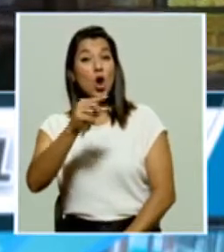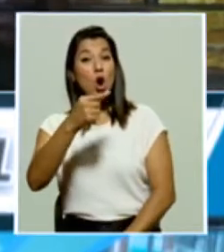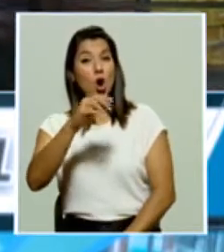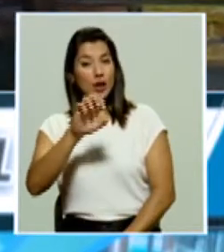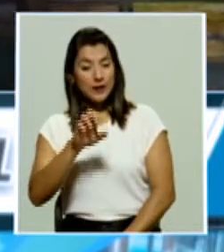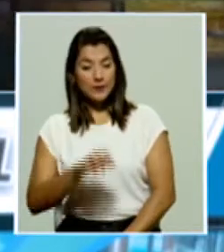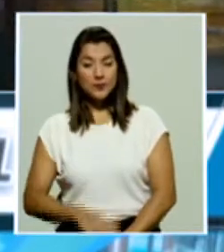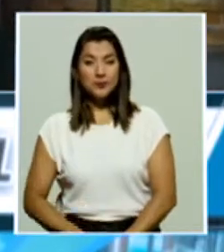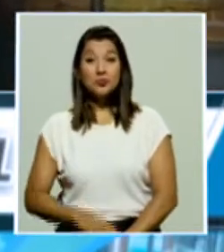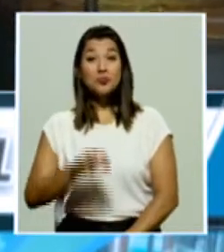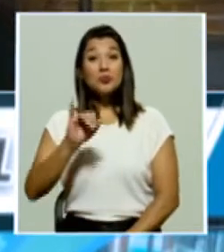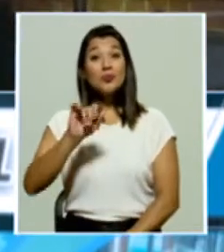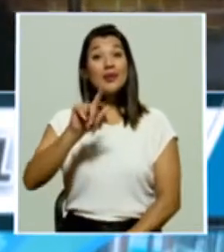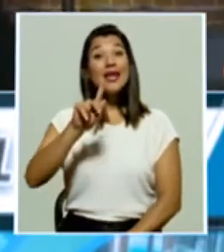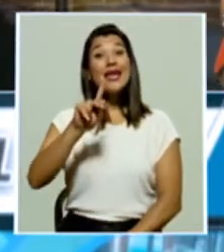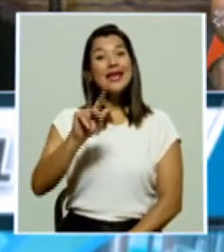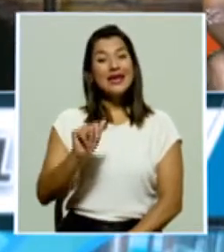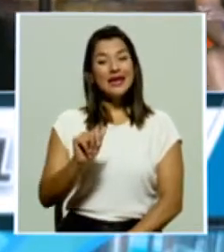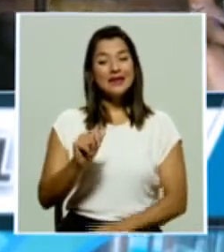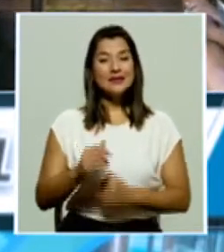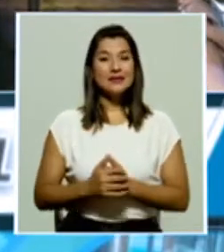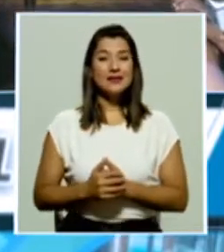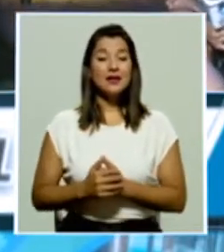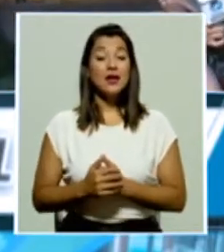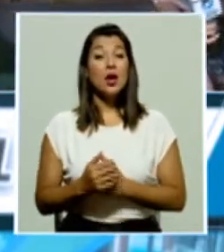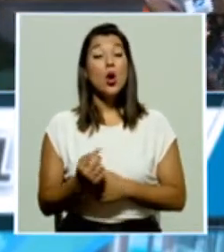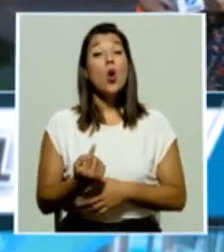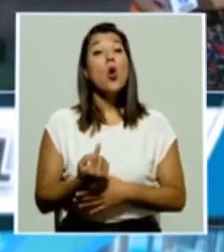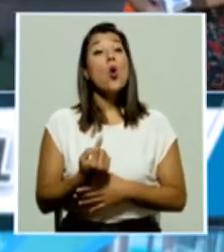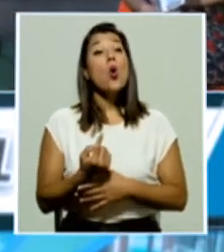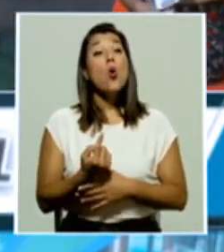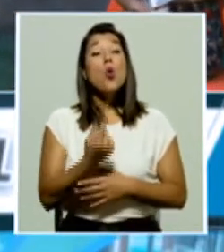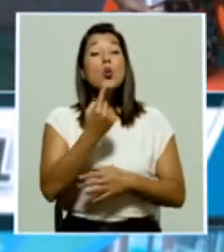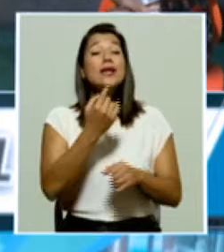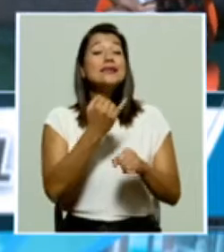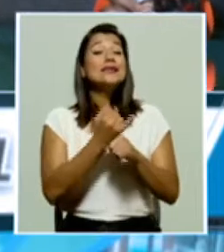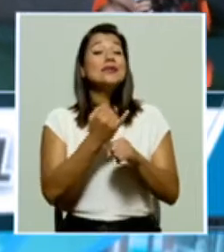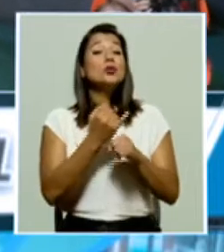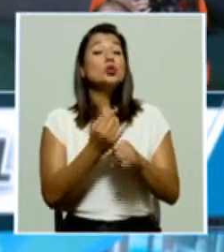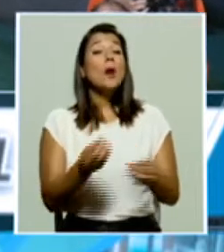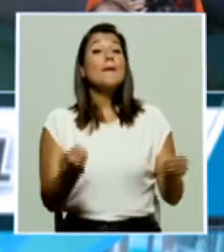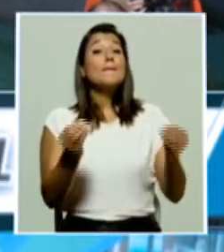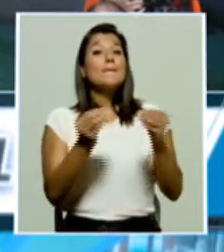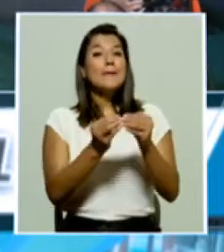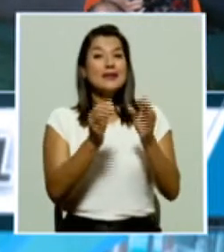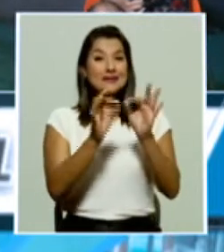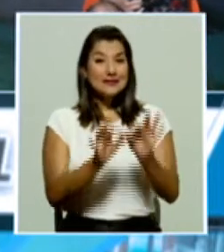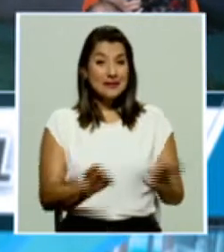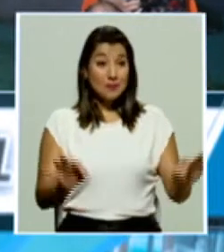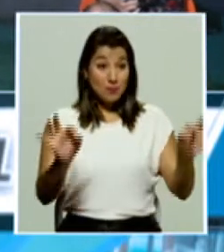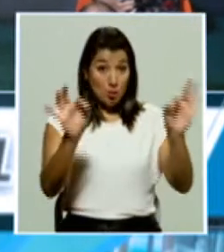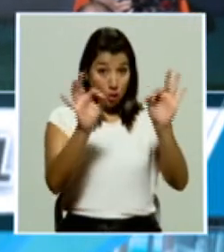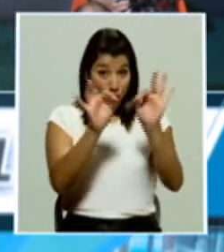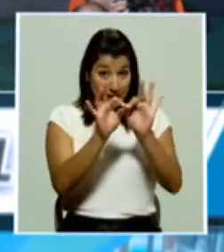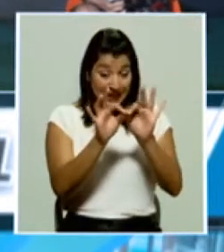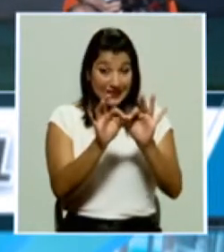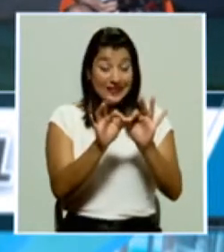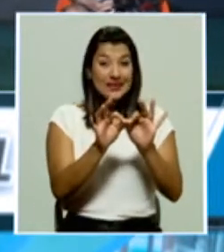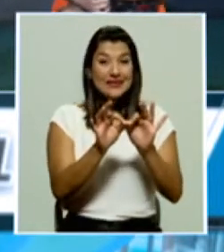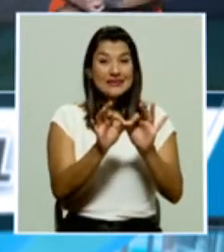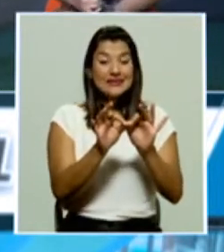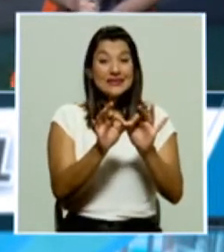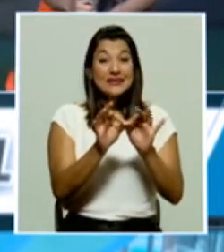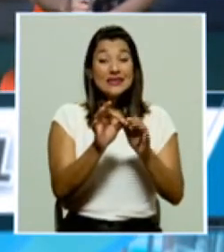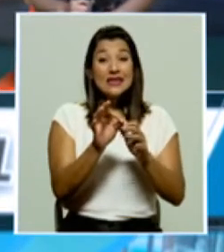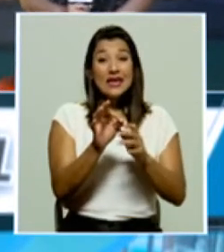Ilka, uno de los activos más importantes a la hora de una negociación multisectorial